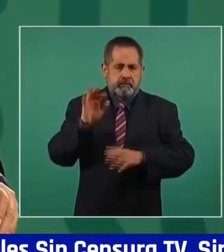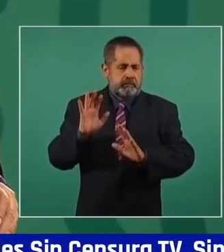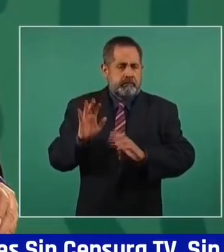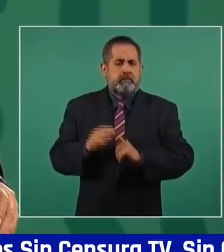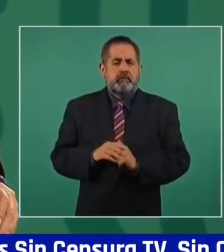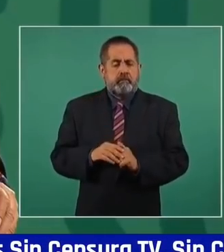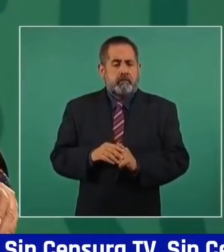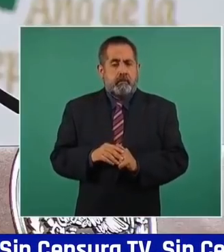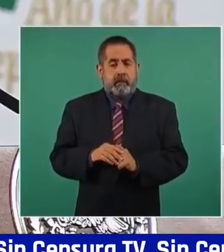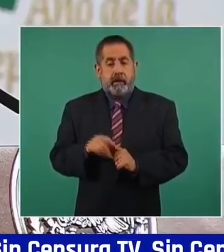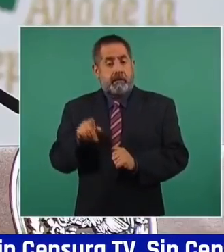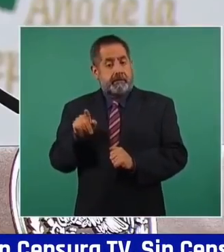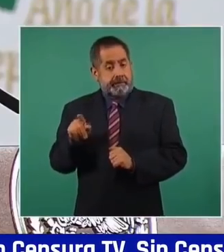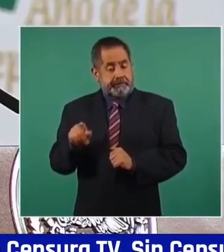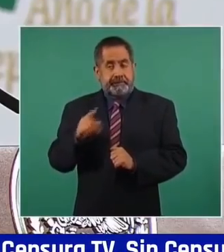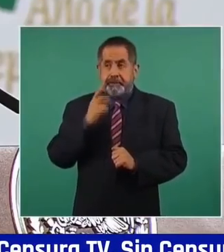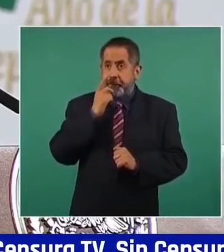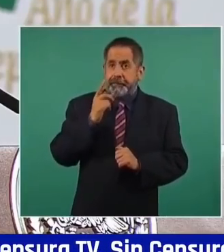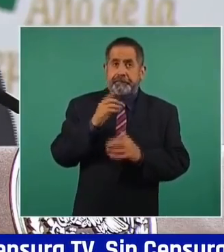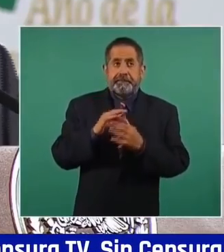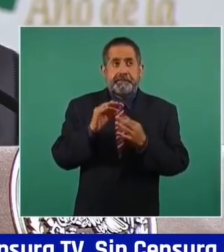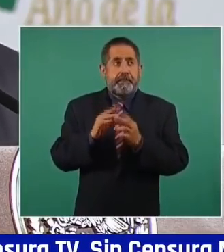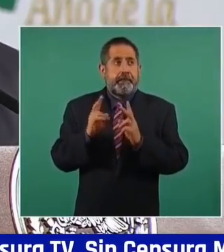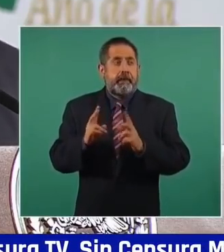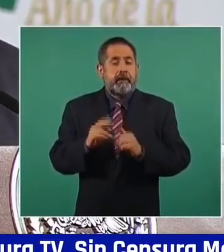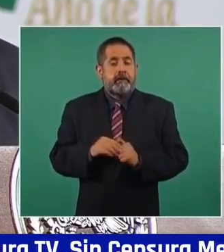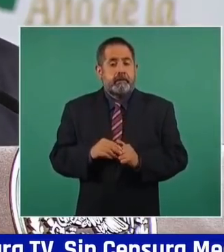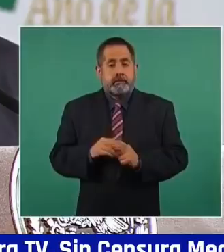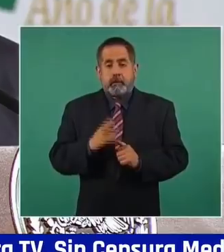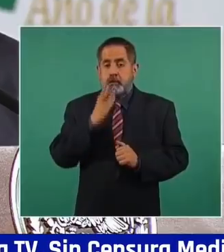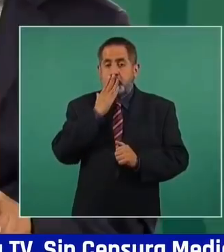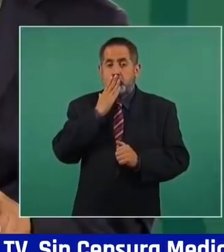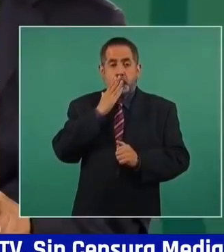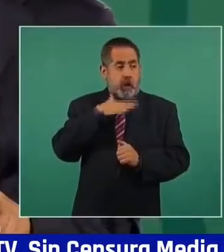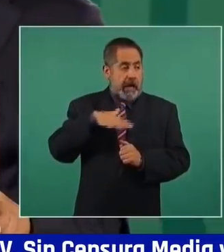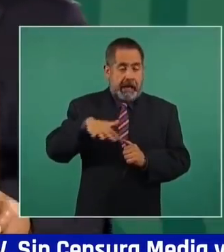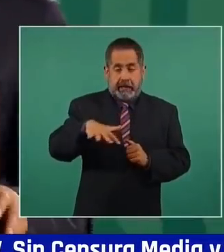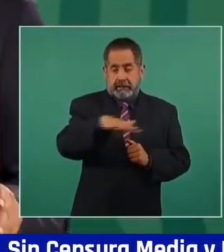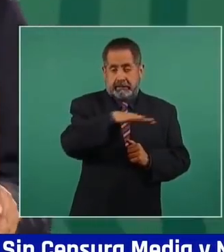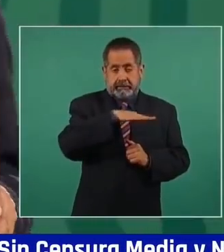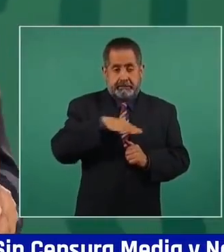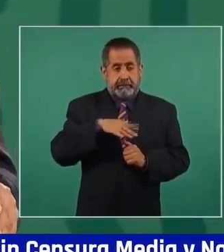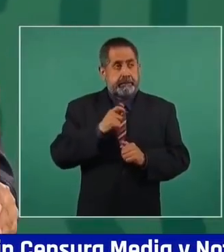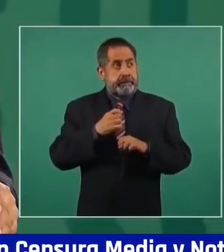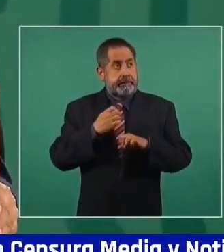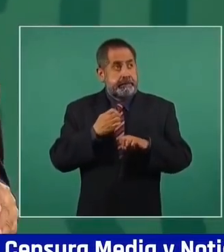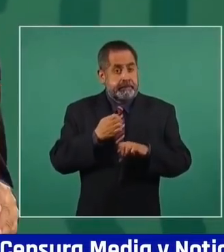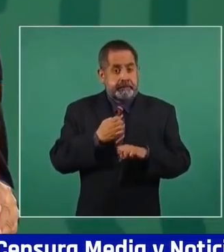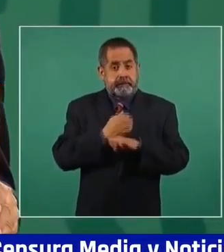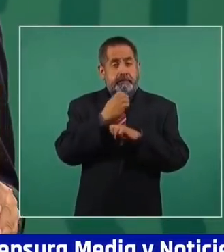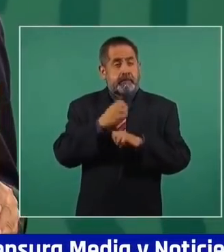Se habla de que Sonora es el estado que